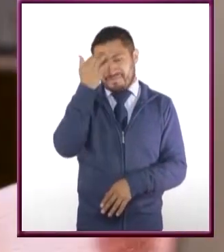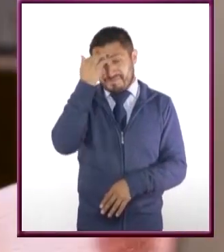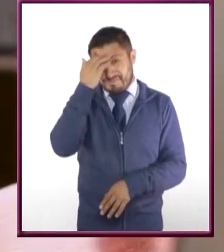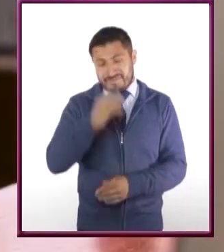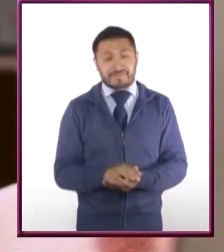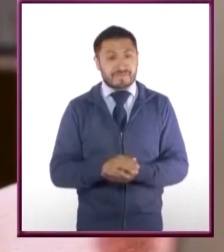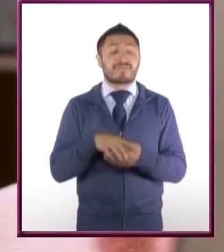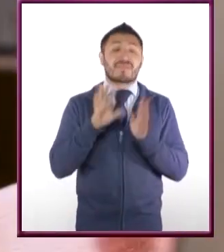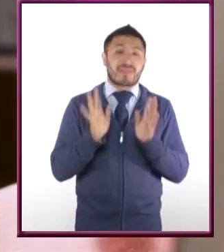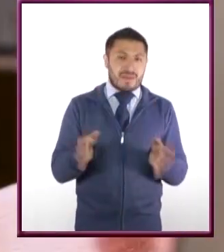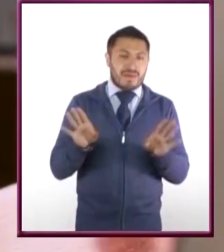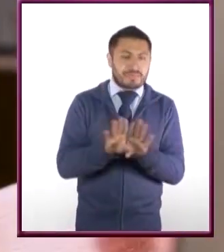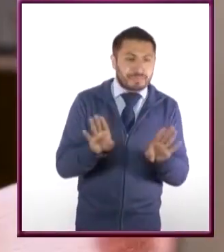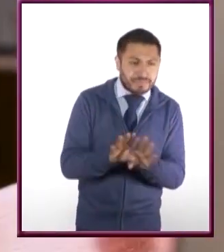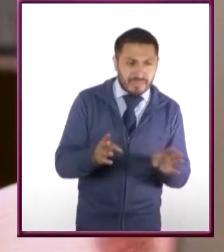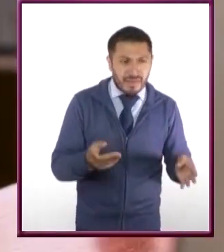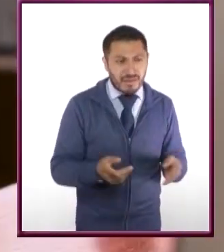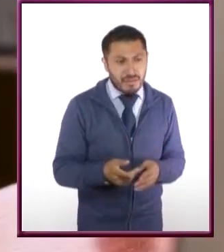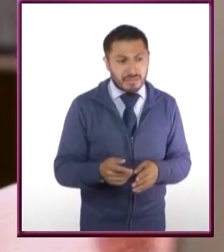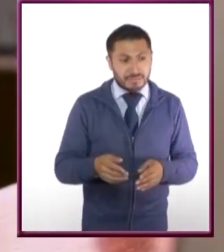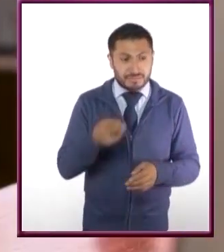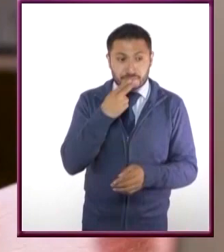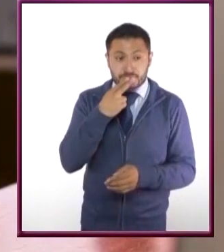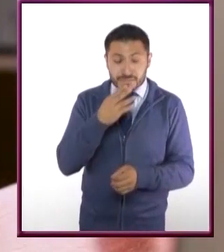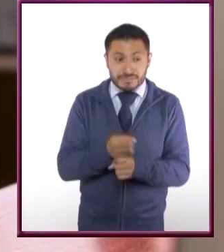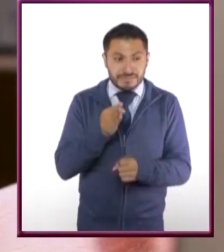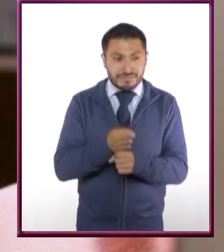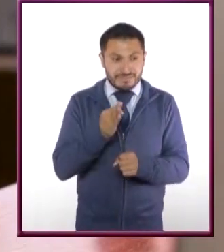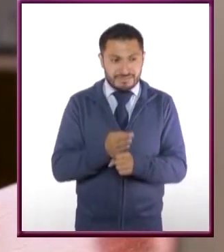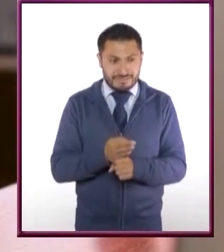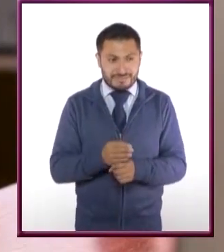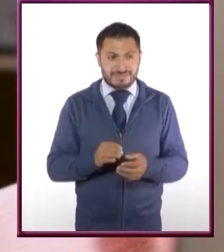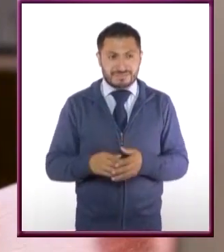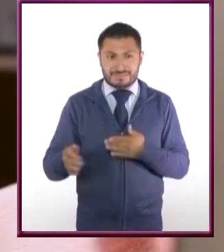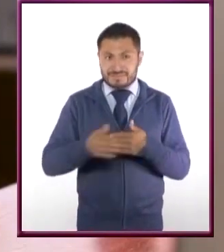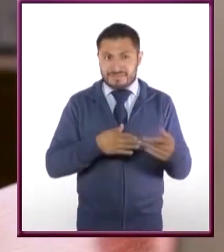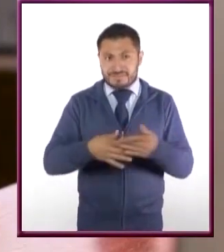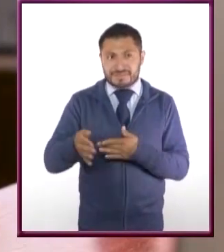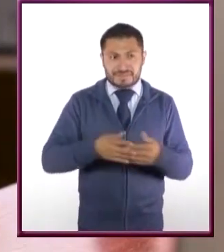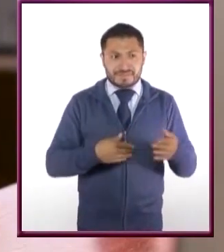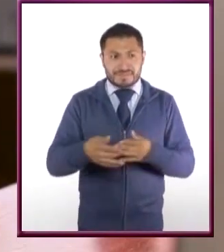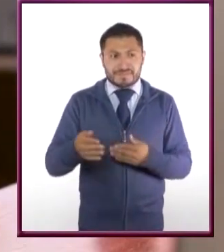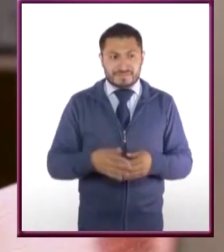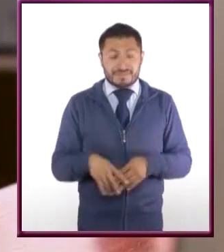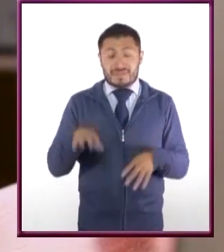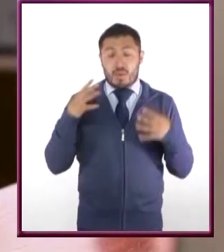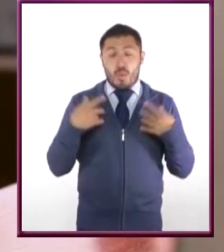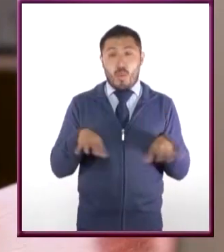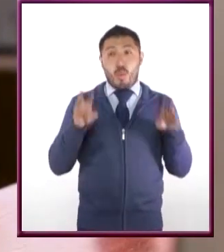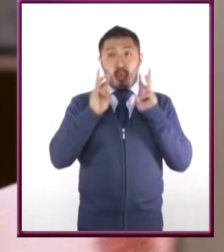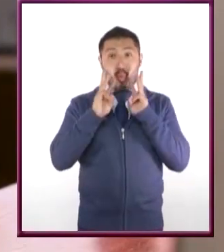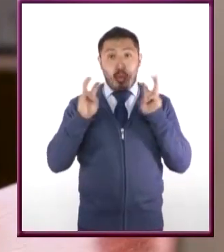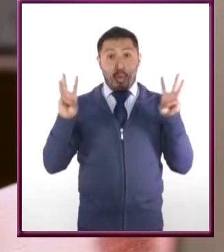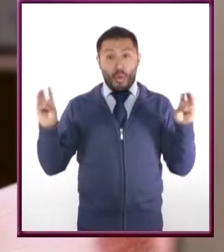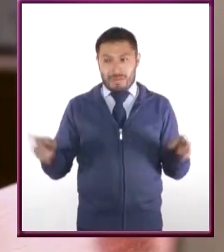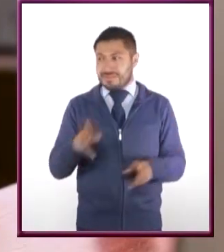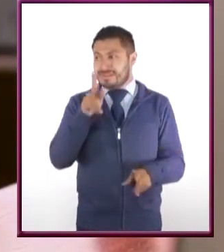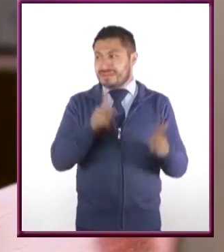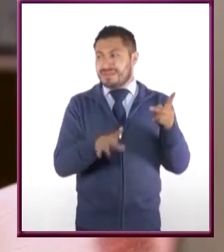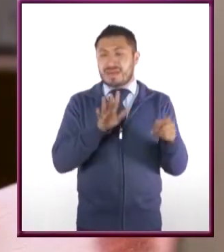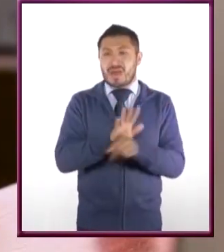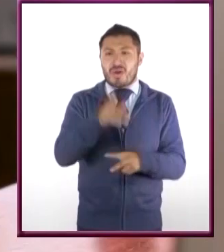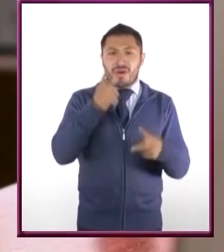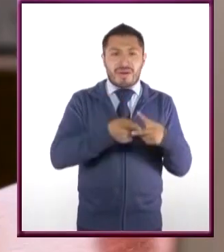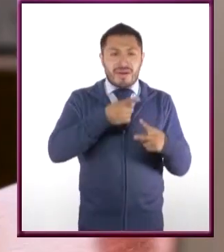de alguna manera pues se utiliza todavía hasta la actualidad, ¿no? Wow. ¿Y podría platicarnos sobre qué